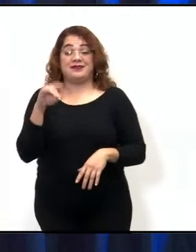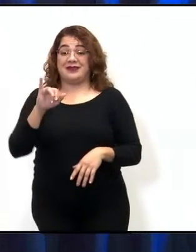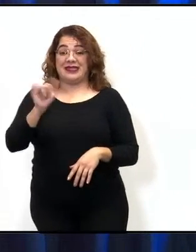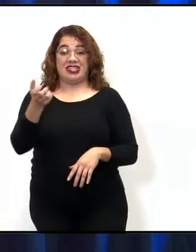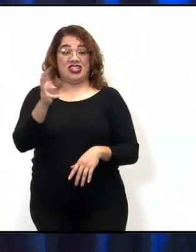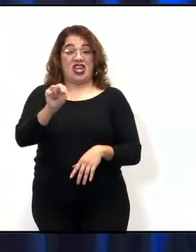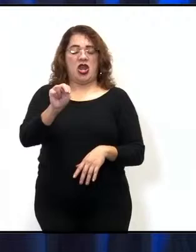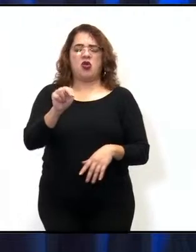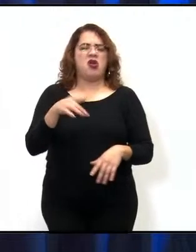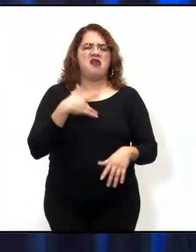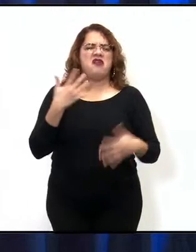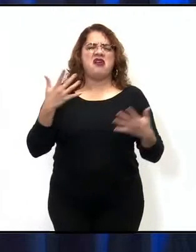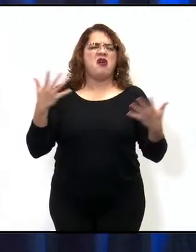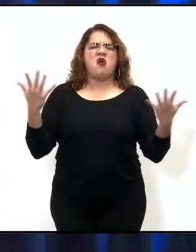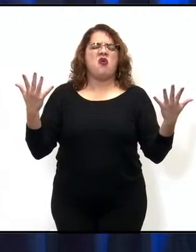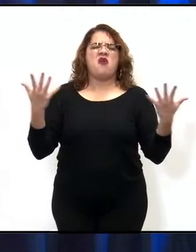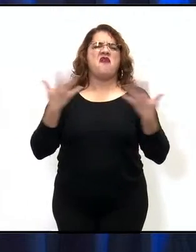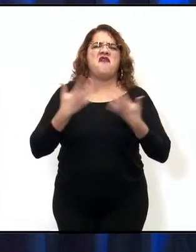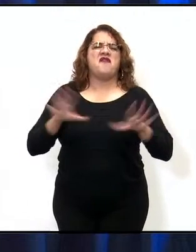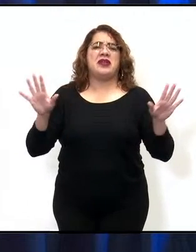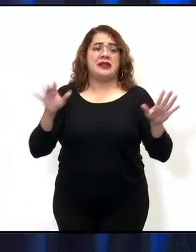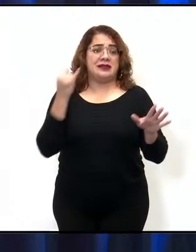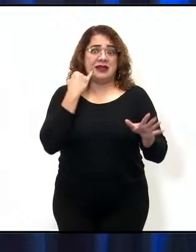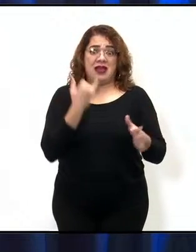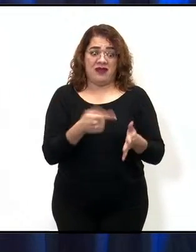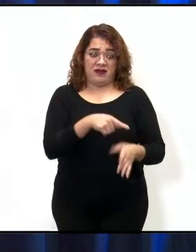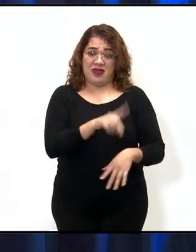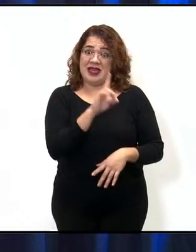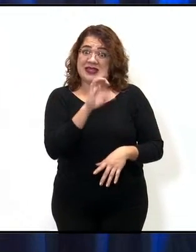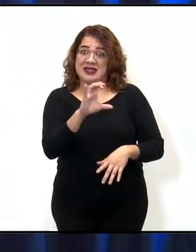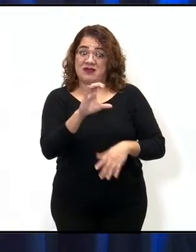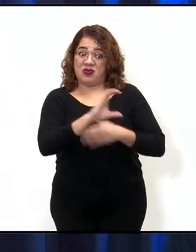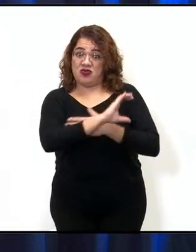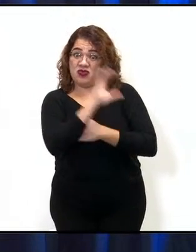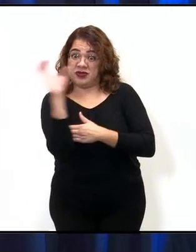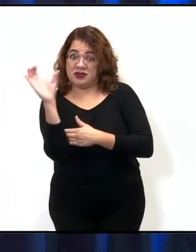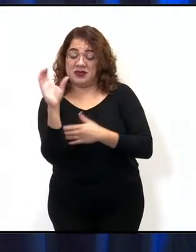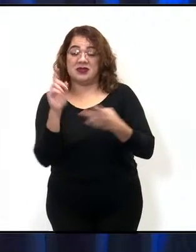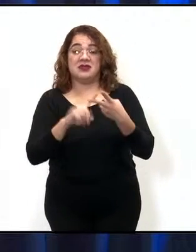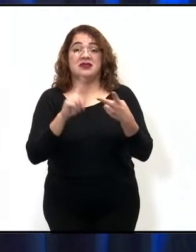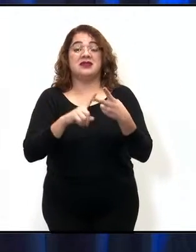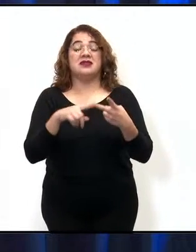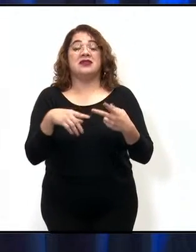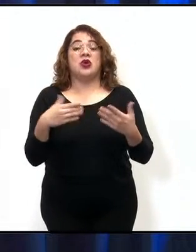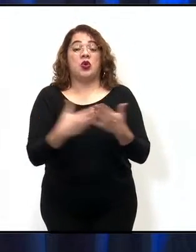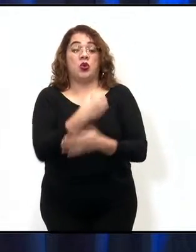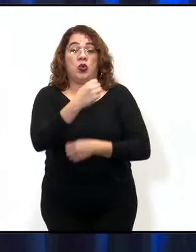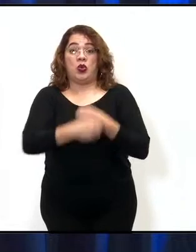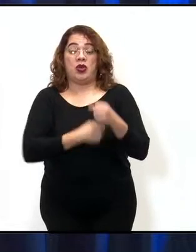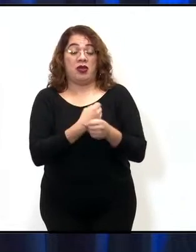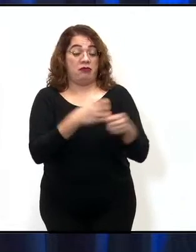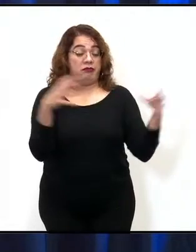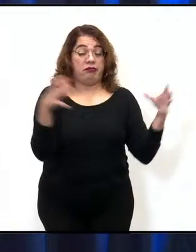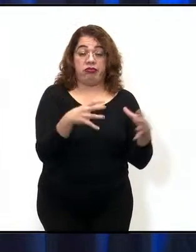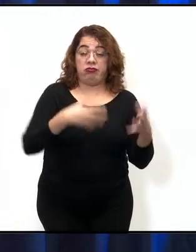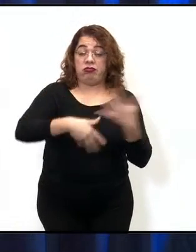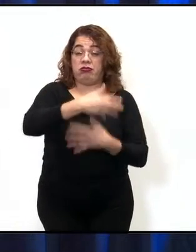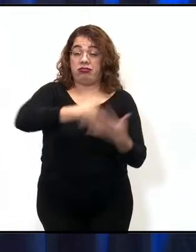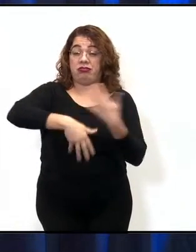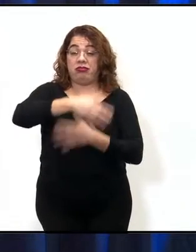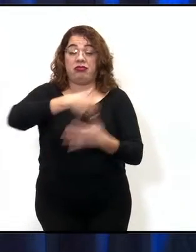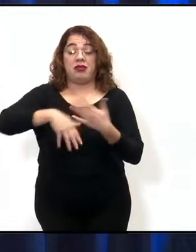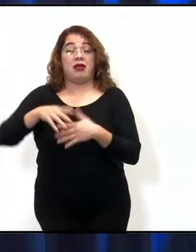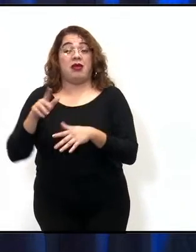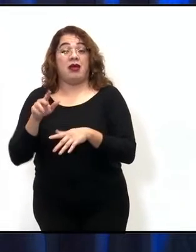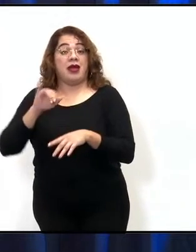los hospitales, especialmente esas unidades de cuidados intensivos, están a